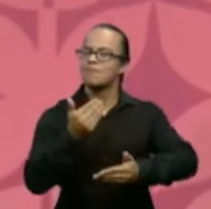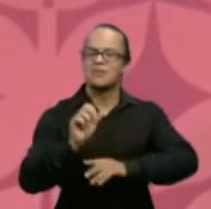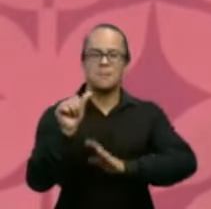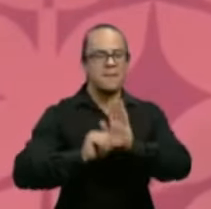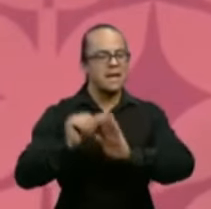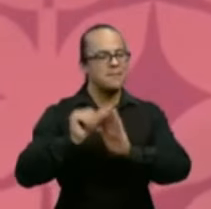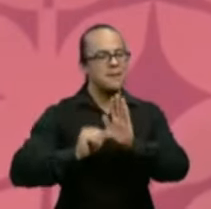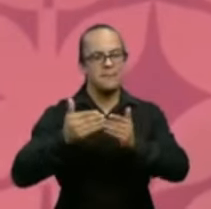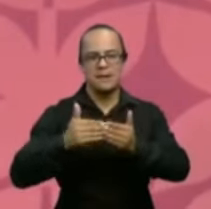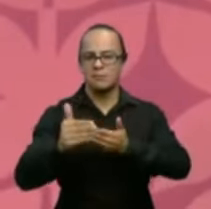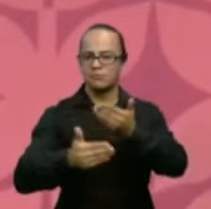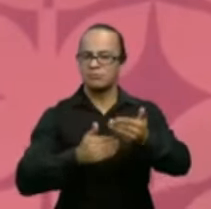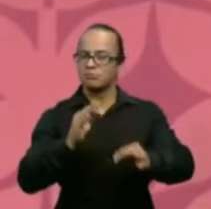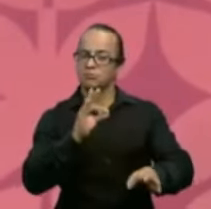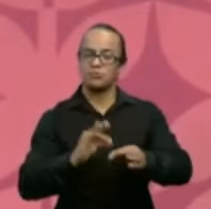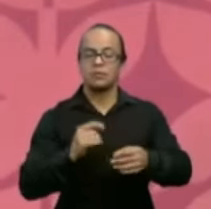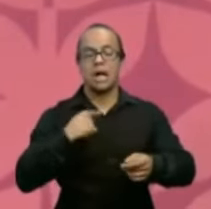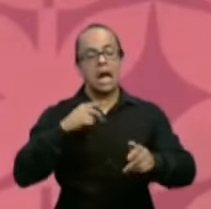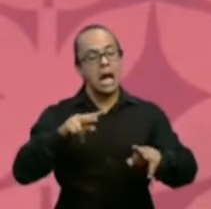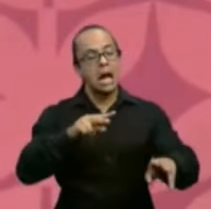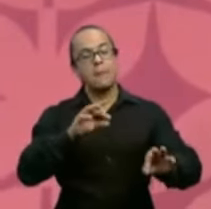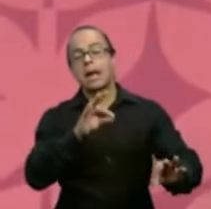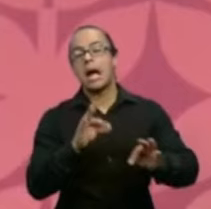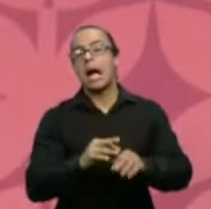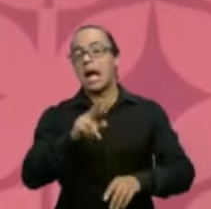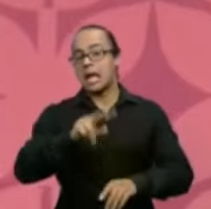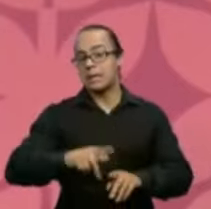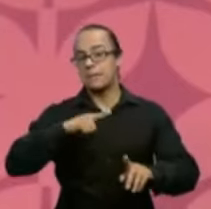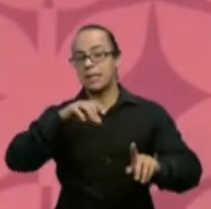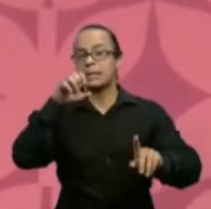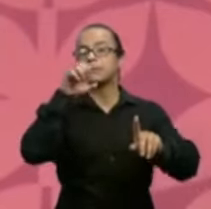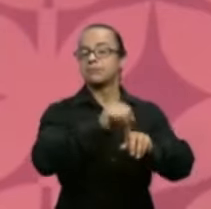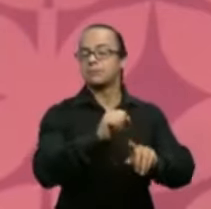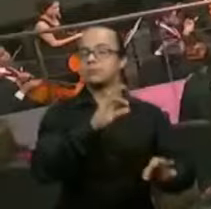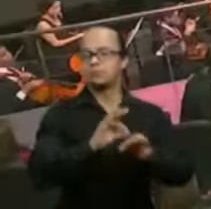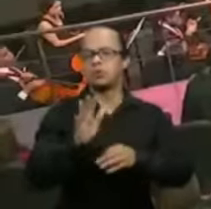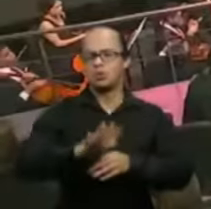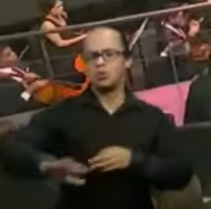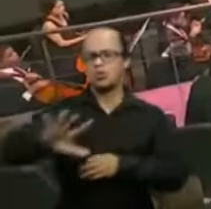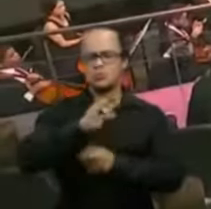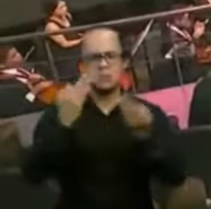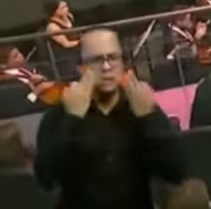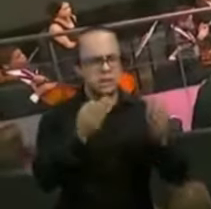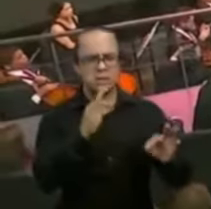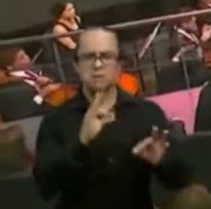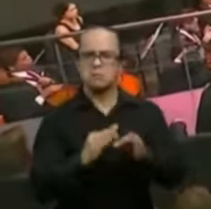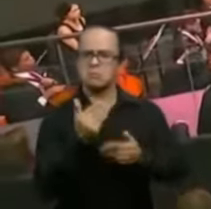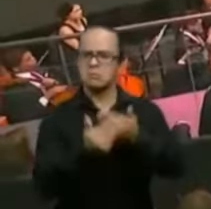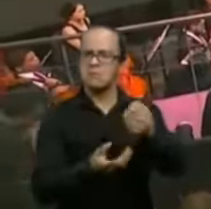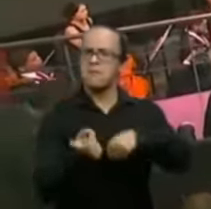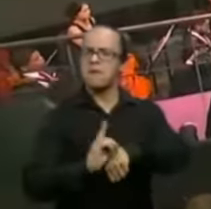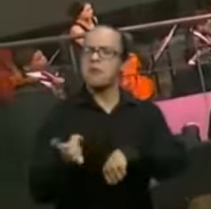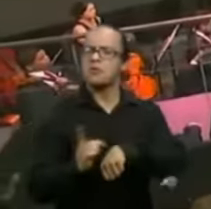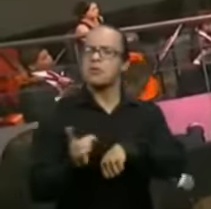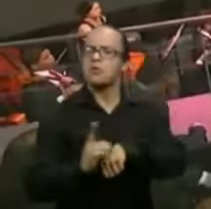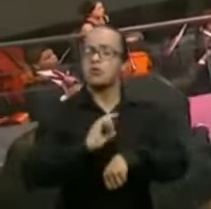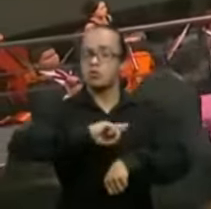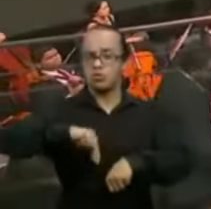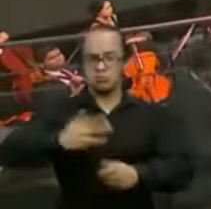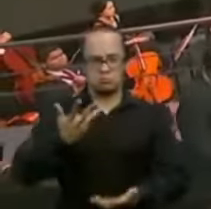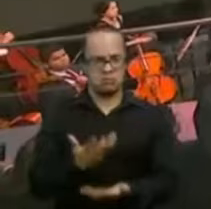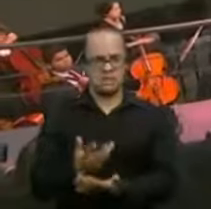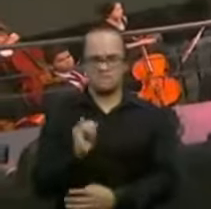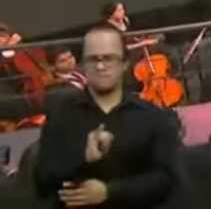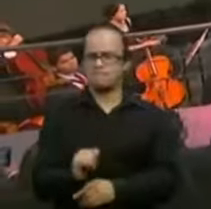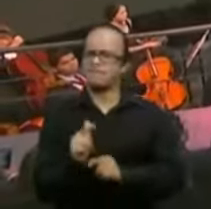de mi gobierno serán visibles, porque ustedes verán lo que vamos a hacer. Verán que día con día no habrá descanso,